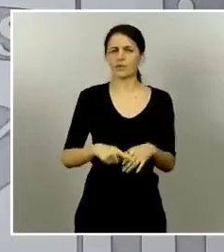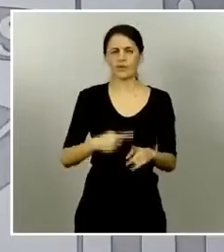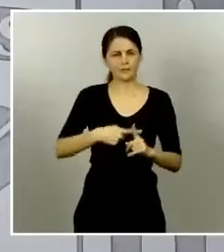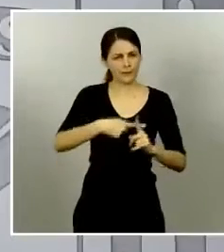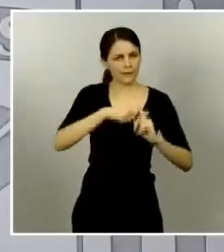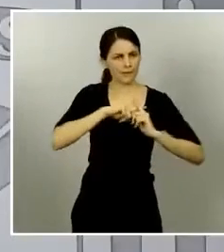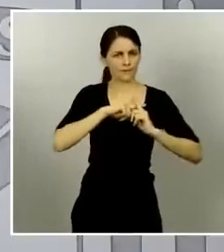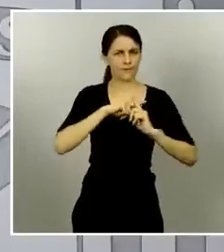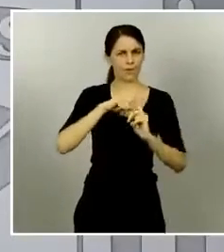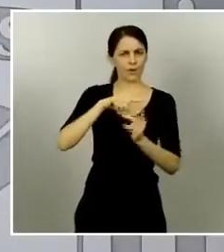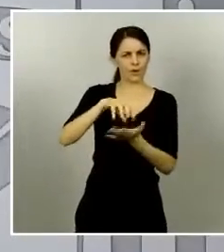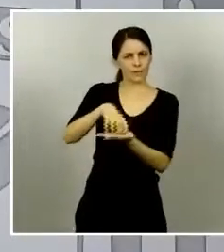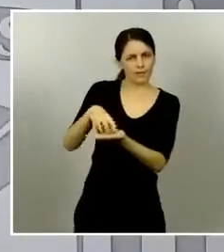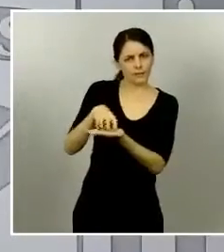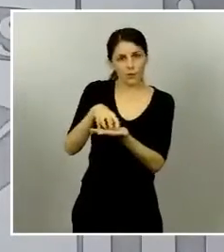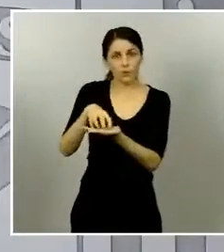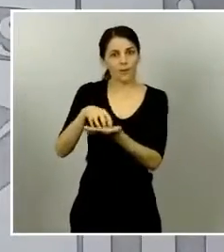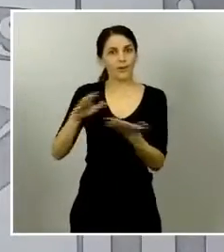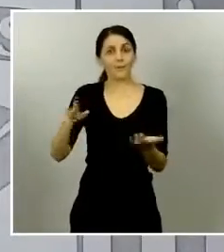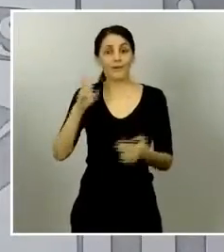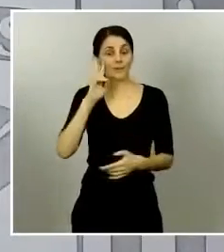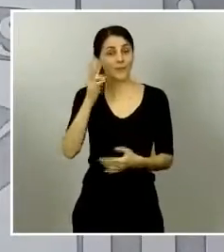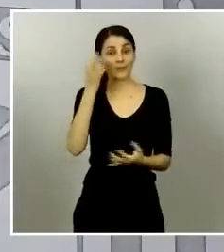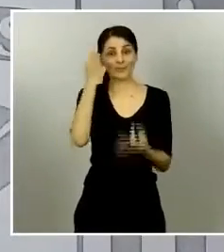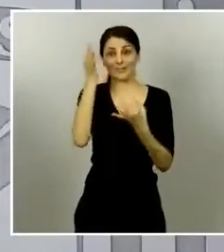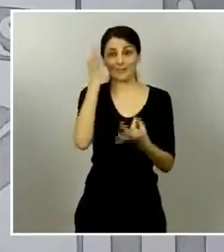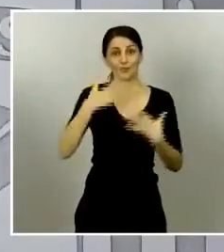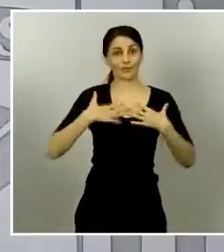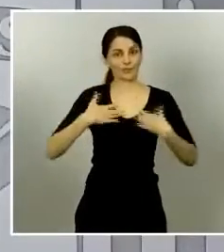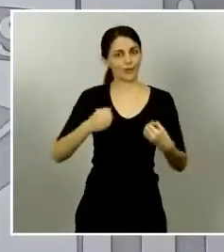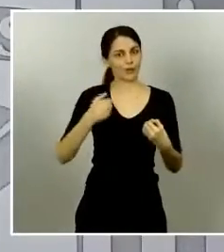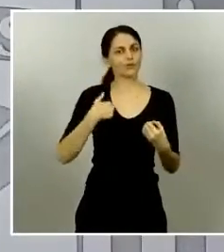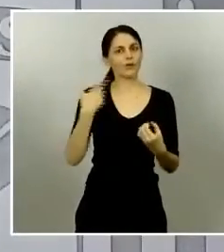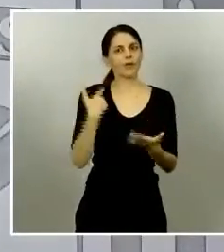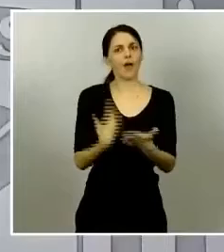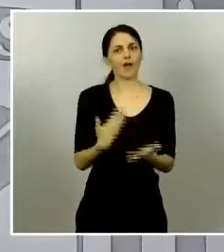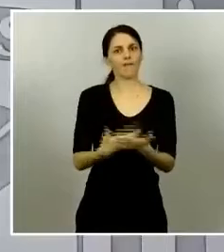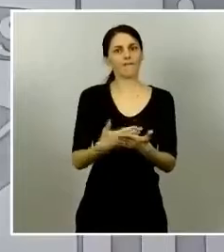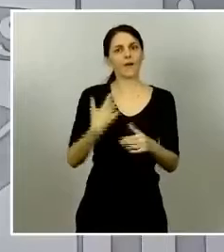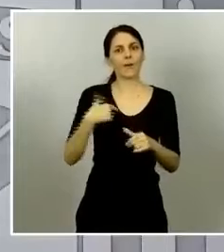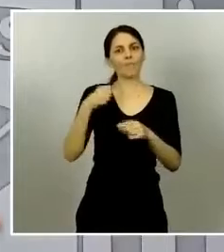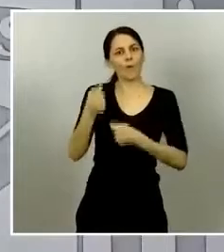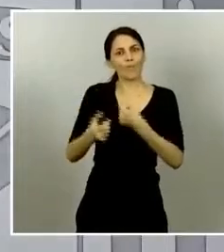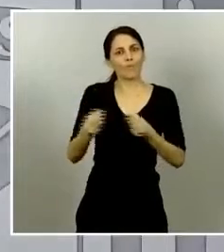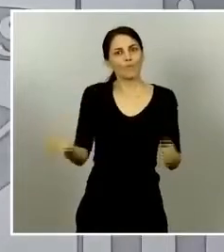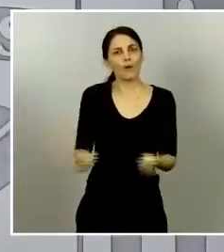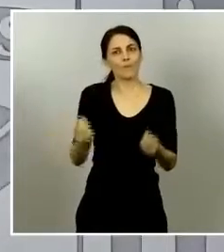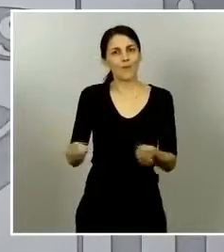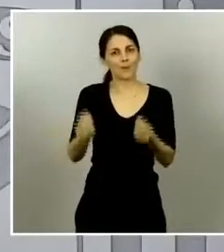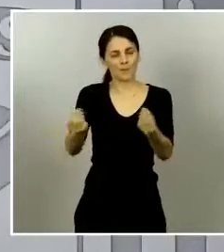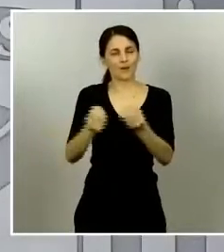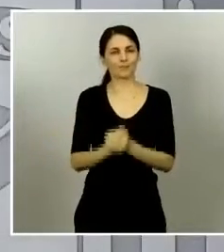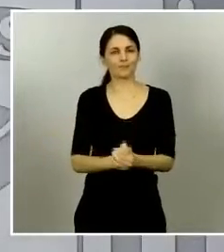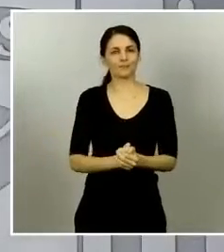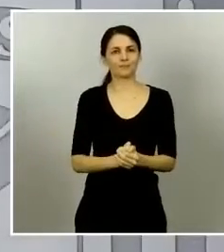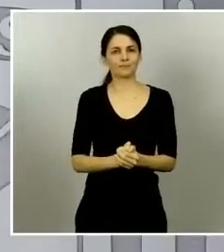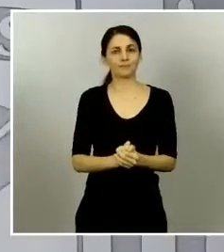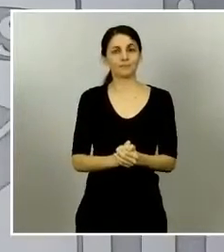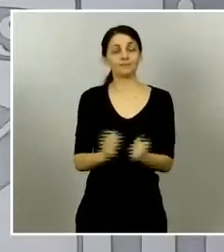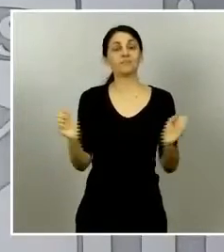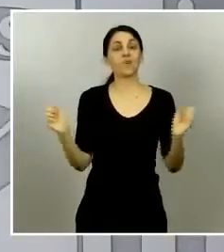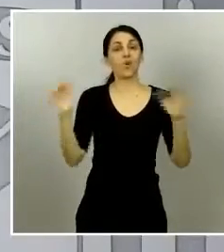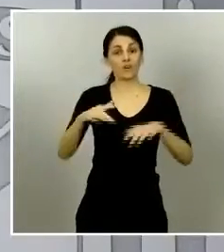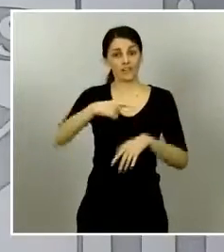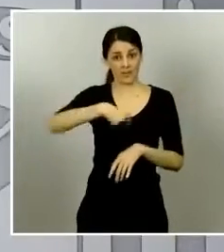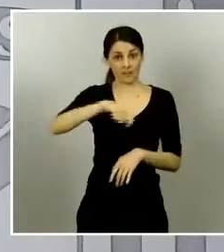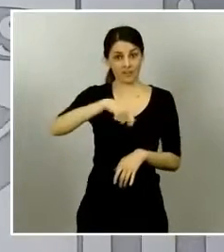de sacrificio, pero afortunadamente los datos sanitarios van indicando que esos días se van quedando atrás. Y de